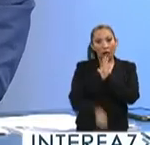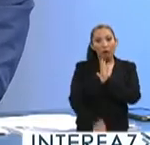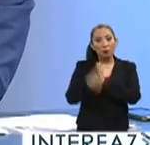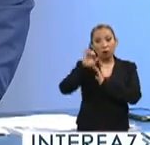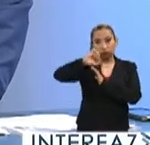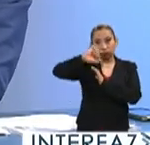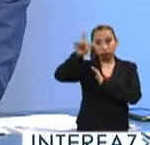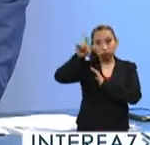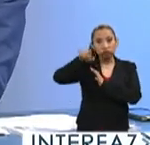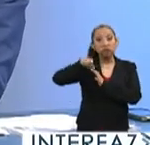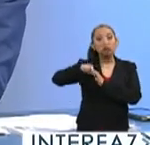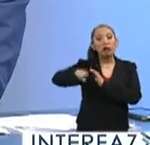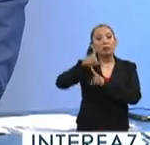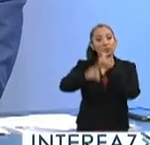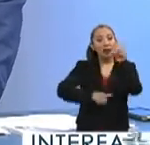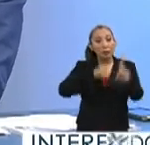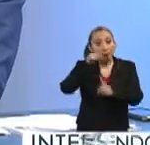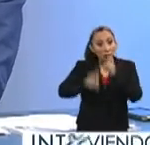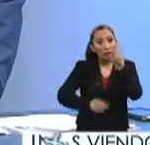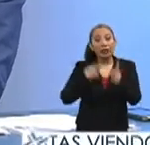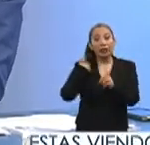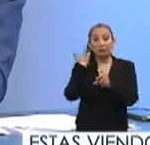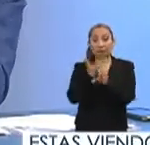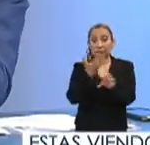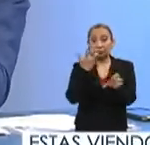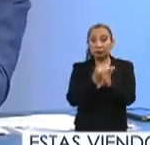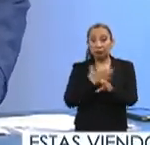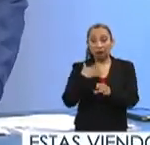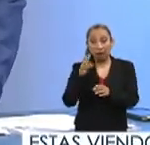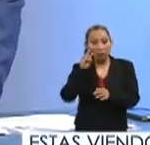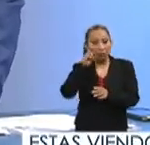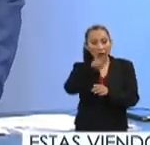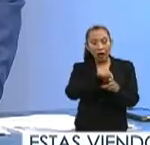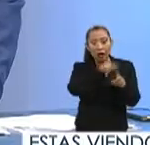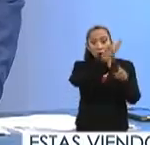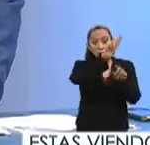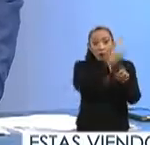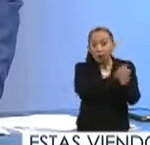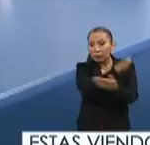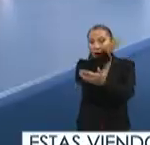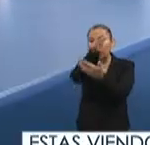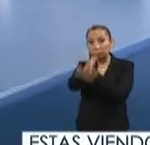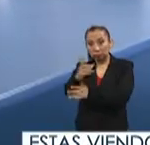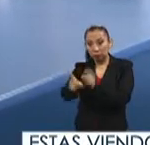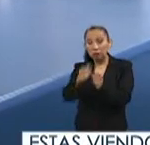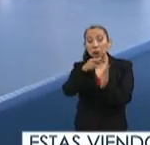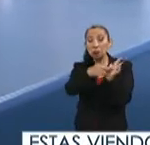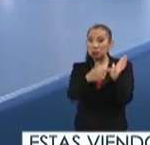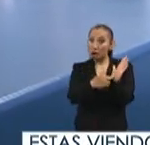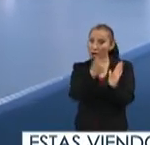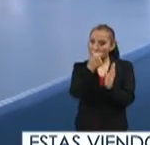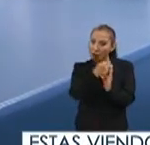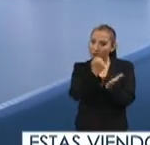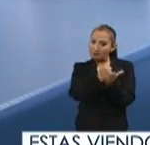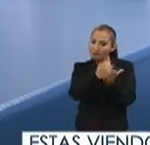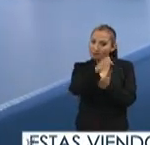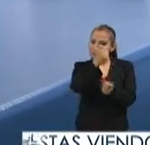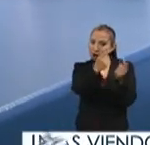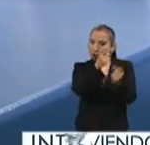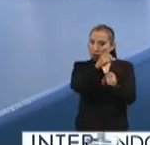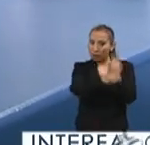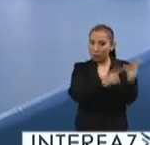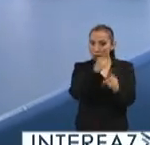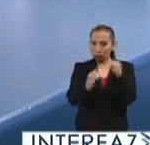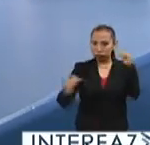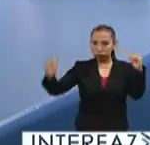los profesionales del deporte en los Estados Unidos saltan directamente de las universidades y es un requisito para muchos